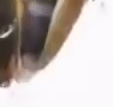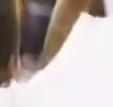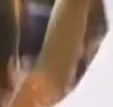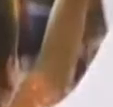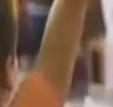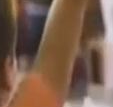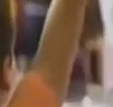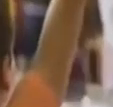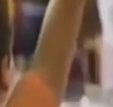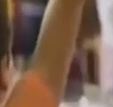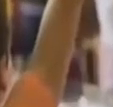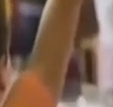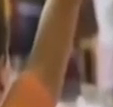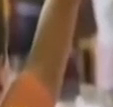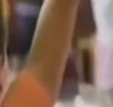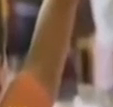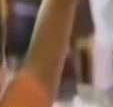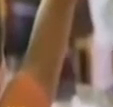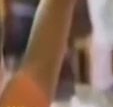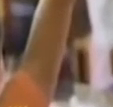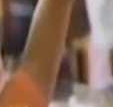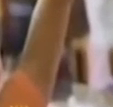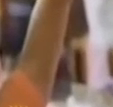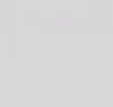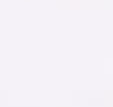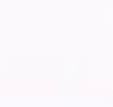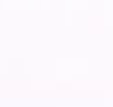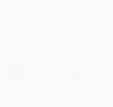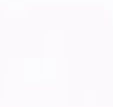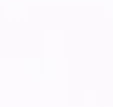A continuación, matemática, tercero básico.